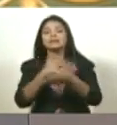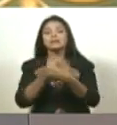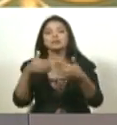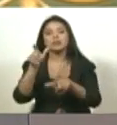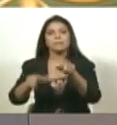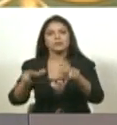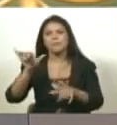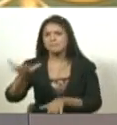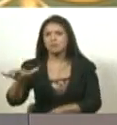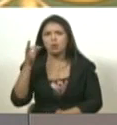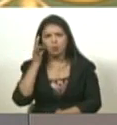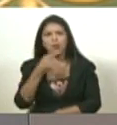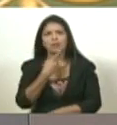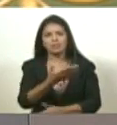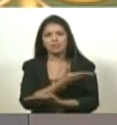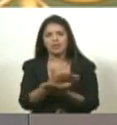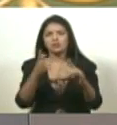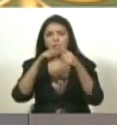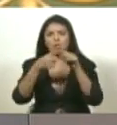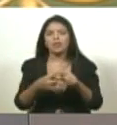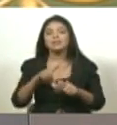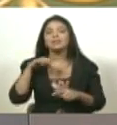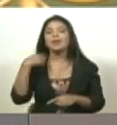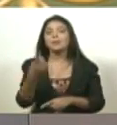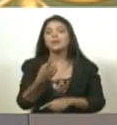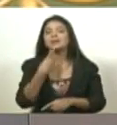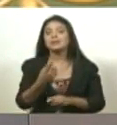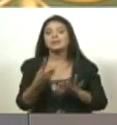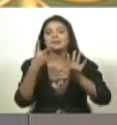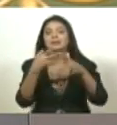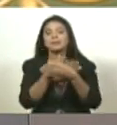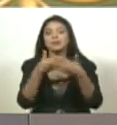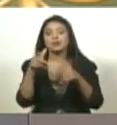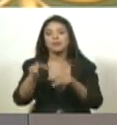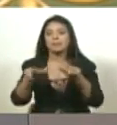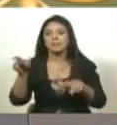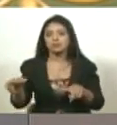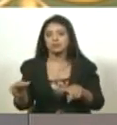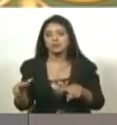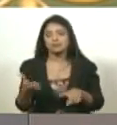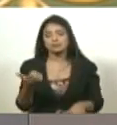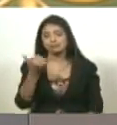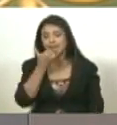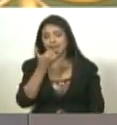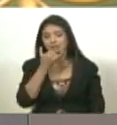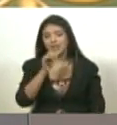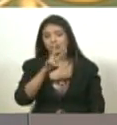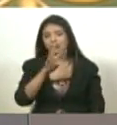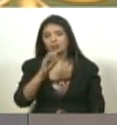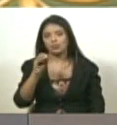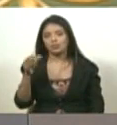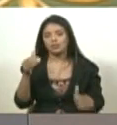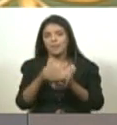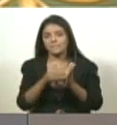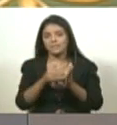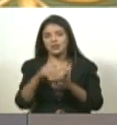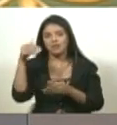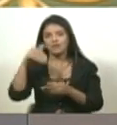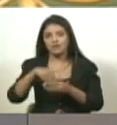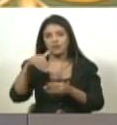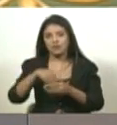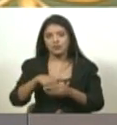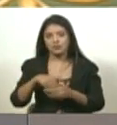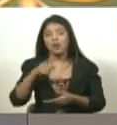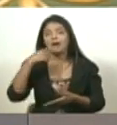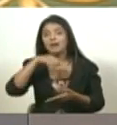propia señora que estaba dando los números, luego dice casi 7 millones de personas. Es decir, se peló por 200.000 votos de su propia cifra. Y la